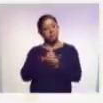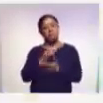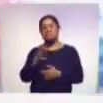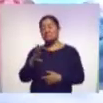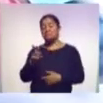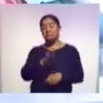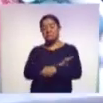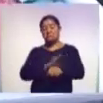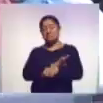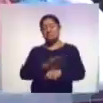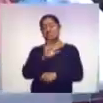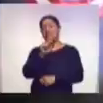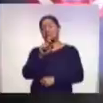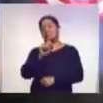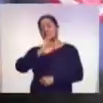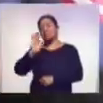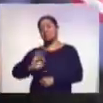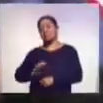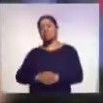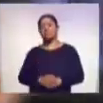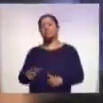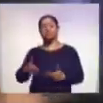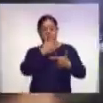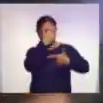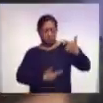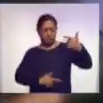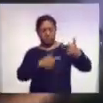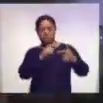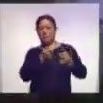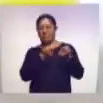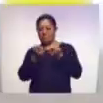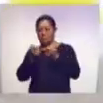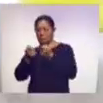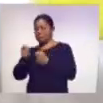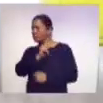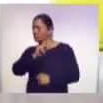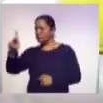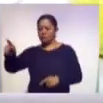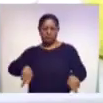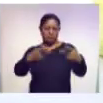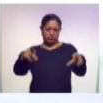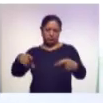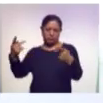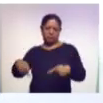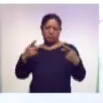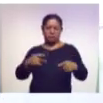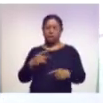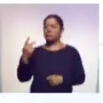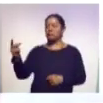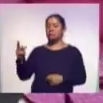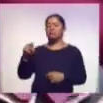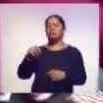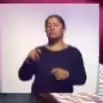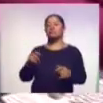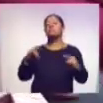20%. Detalló que a través de un padrón se permite la operación regulada y ordenada de comerciantes ambulantes para que ambas partes registren